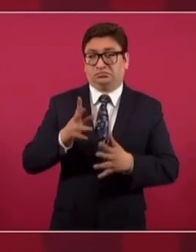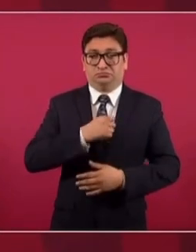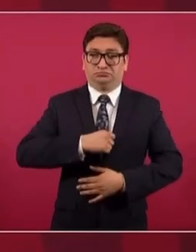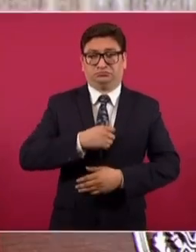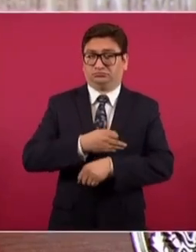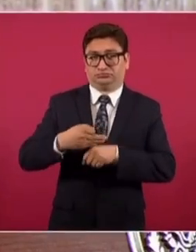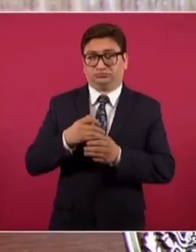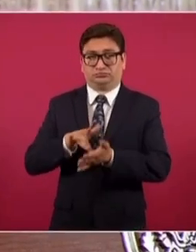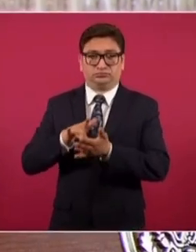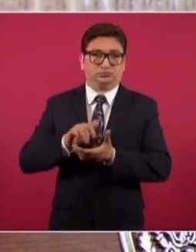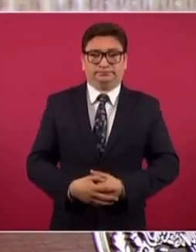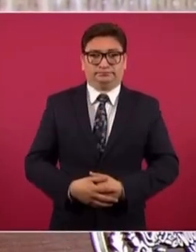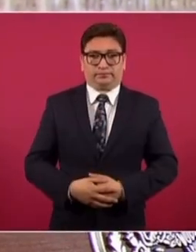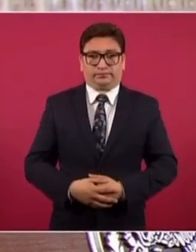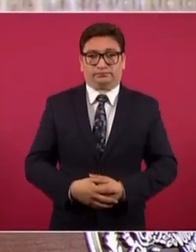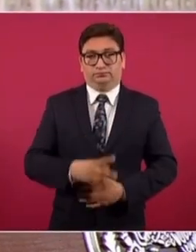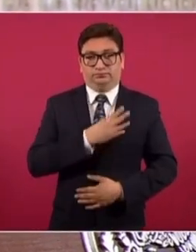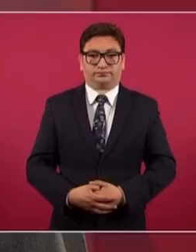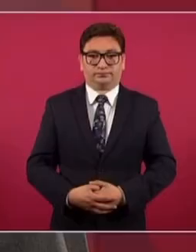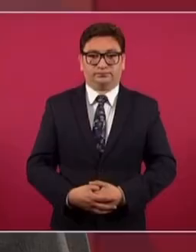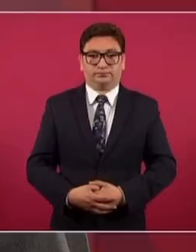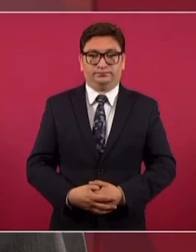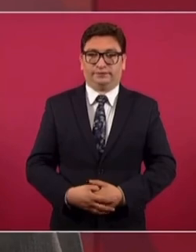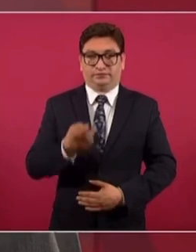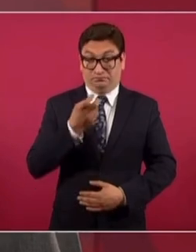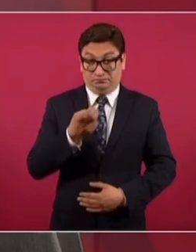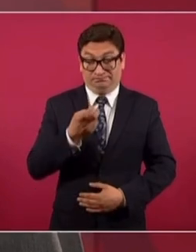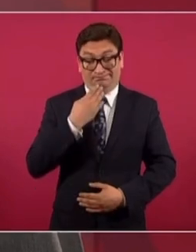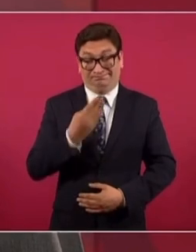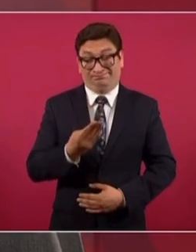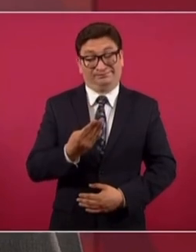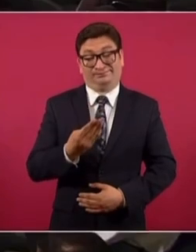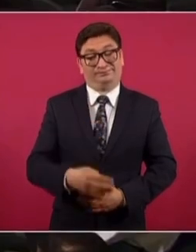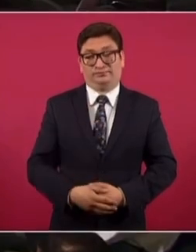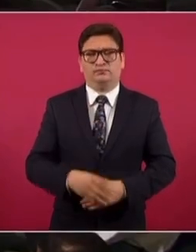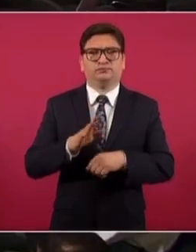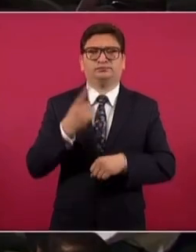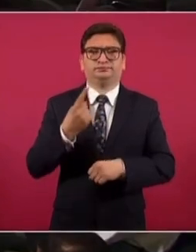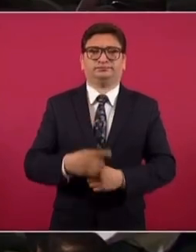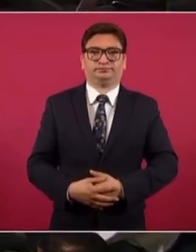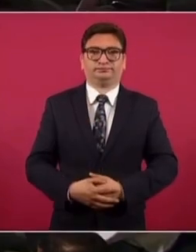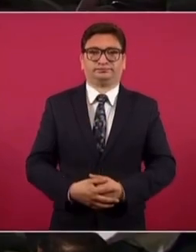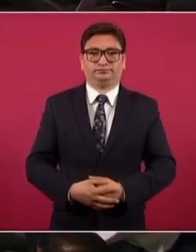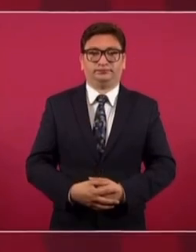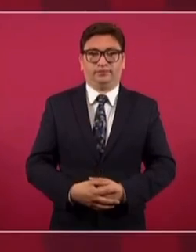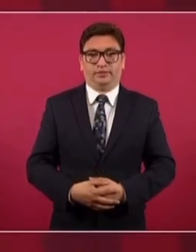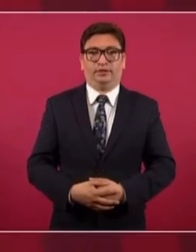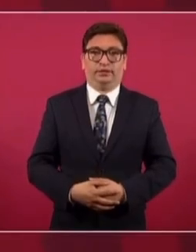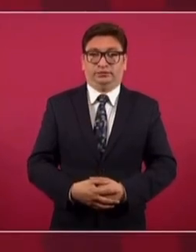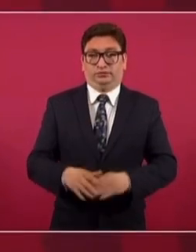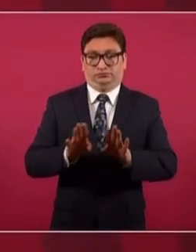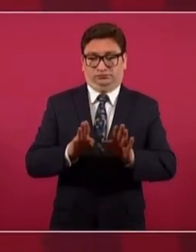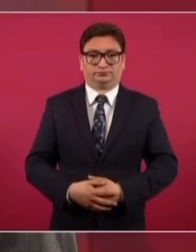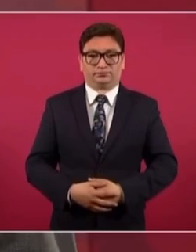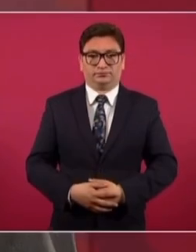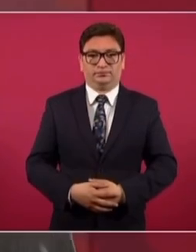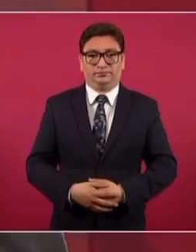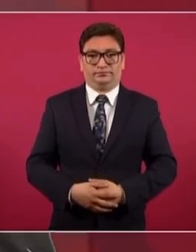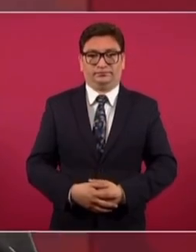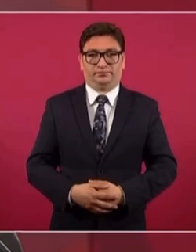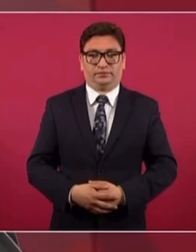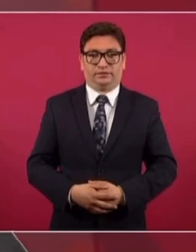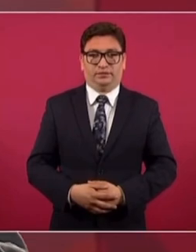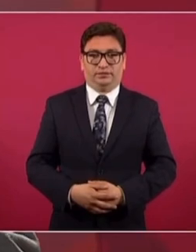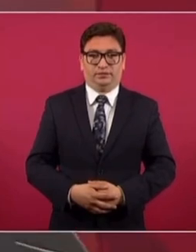los familiares, esposos, esposas, hijos, y eso no está bien, porque no hay equidad. Claro